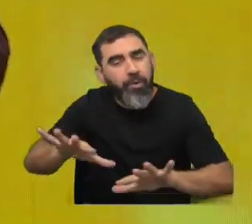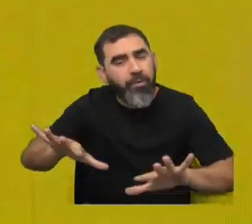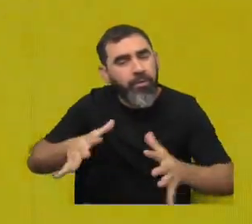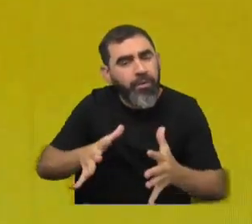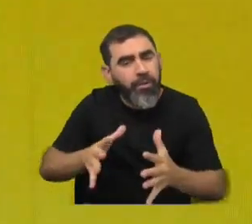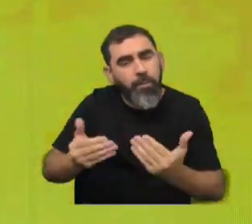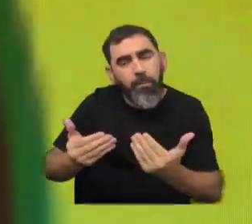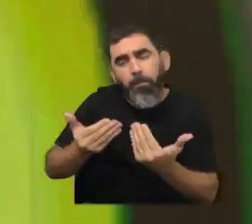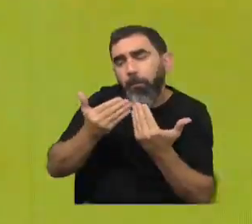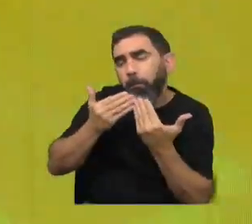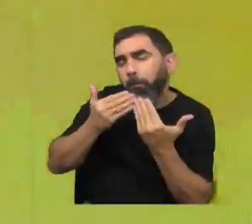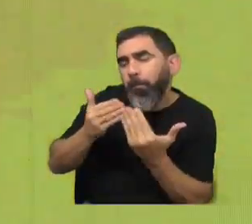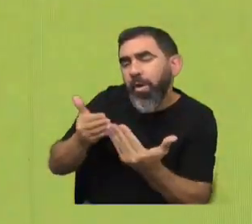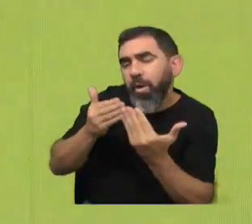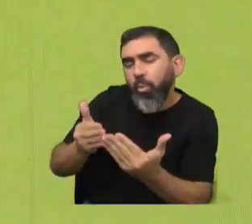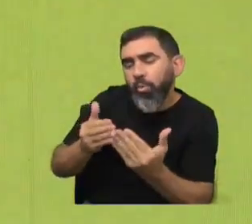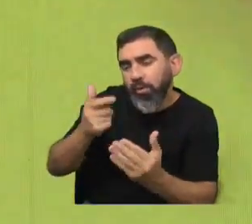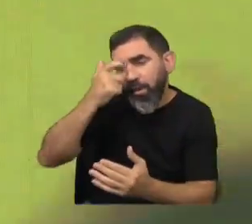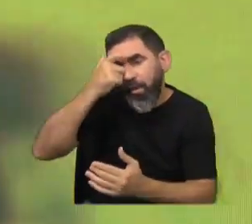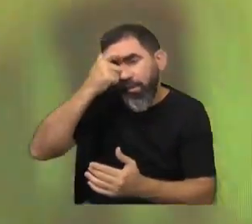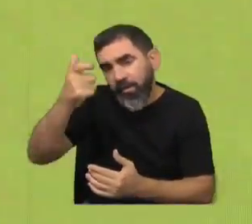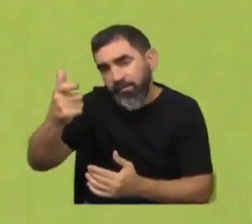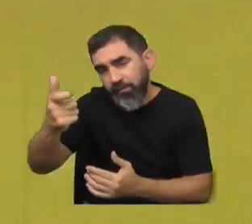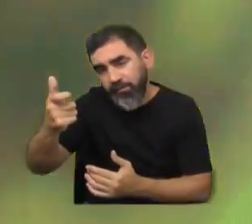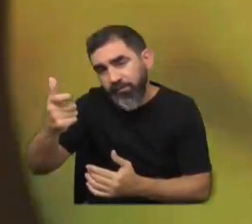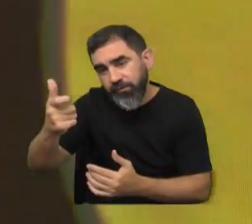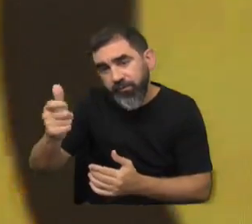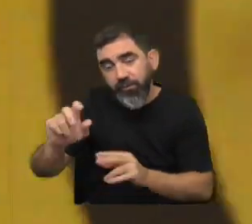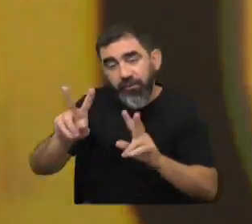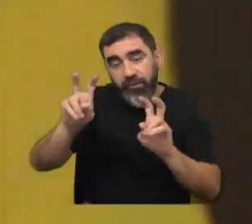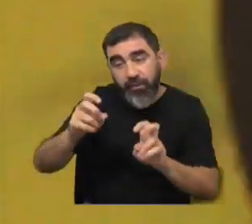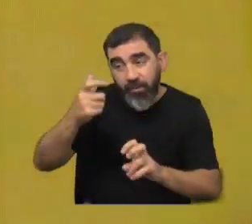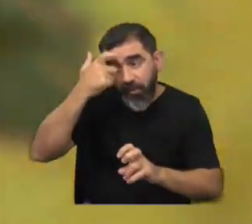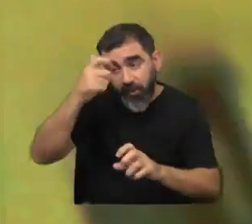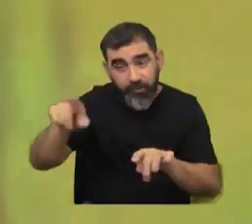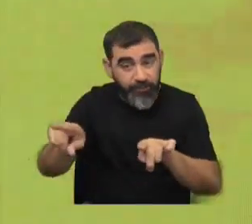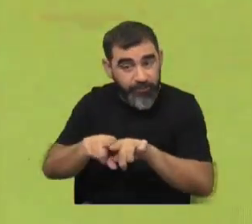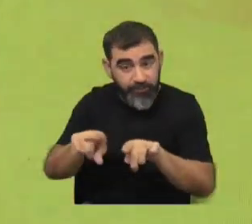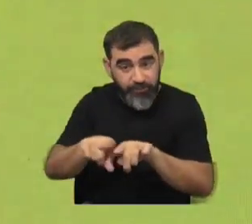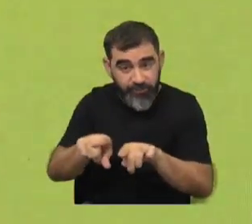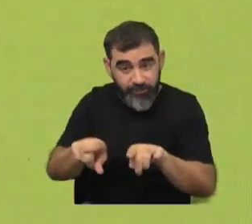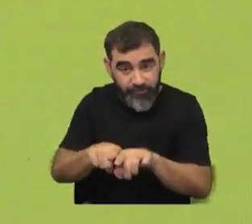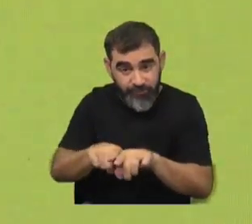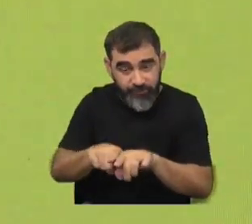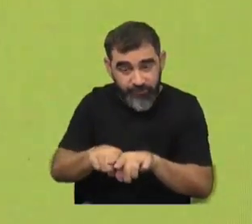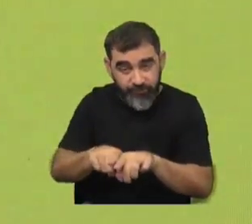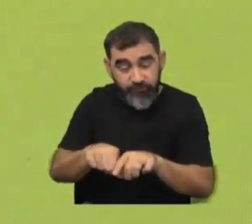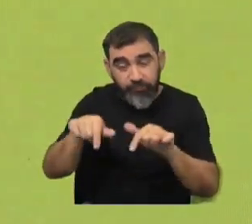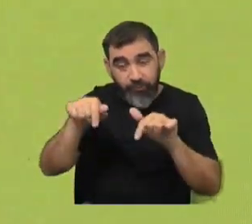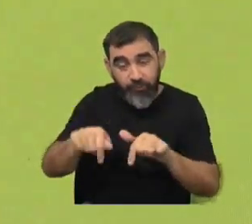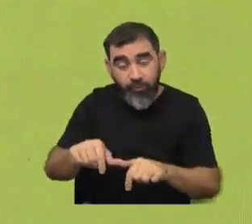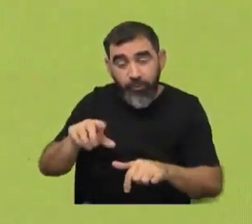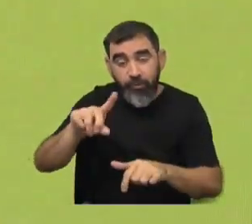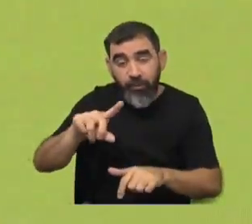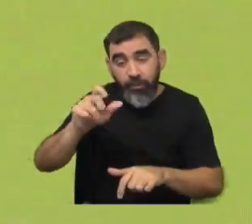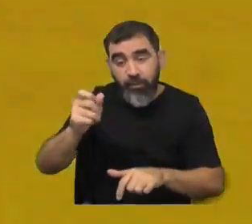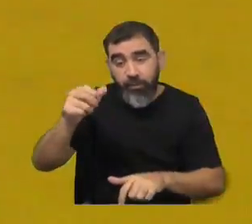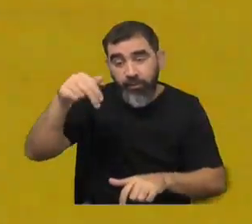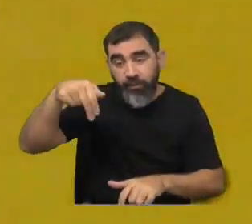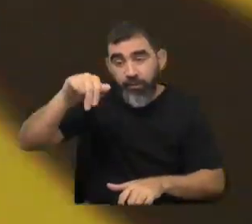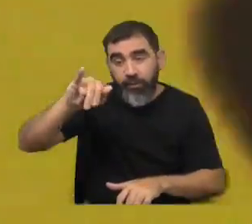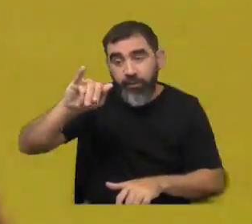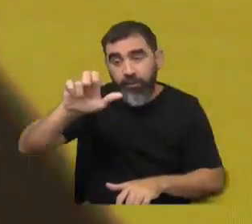las preguntas que se hace la ciencia tienen que ver con la ciencia misma, ¿no? Hoy Daniela Hirschfeld nos trae un